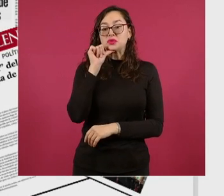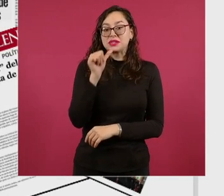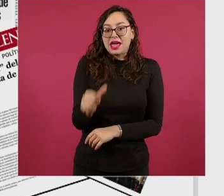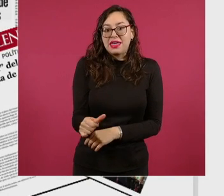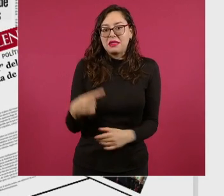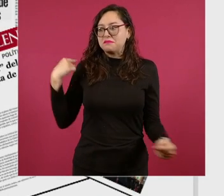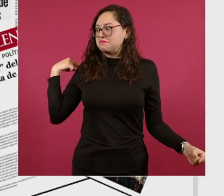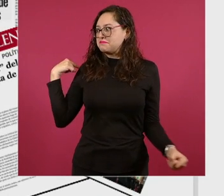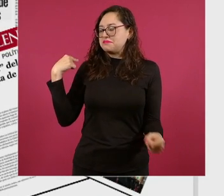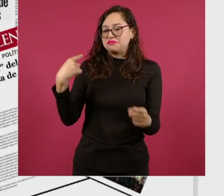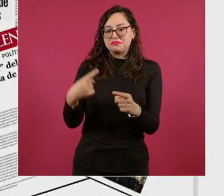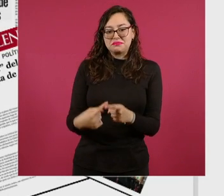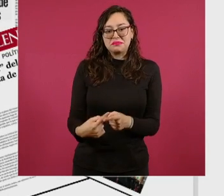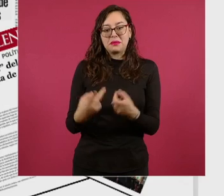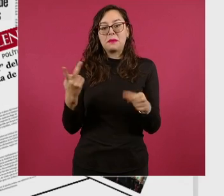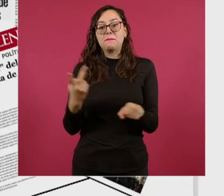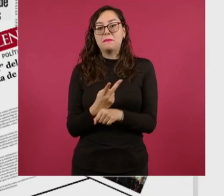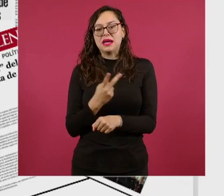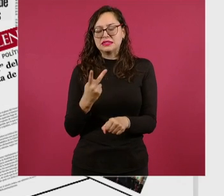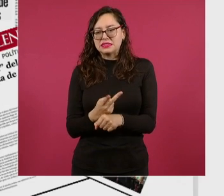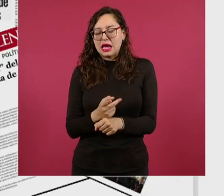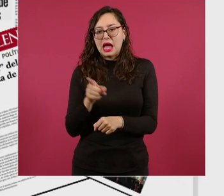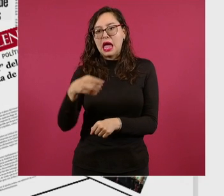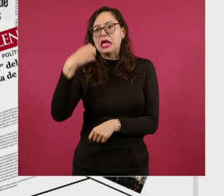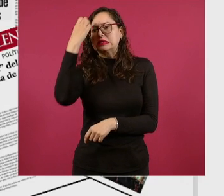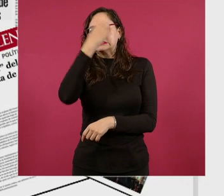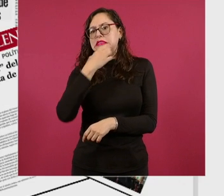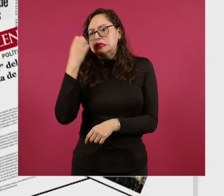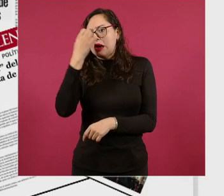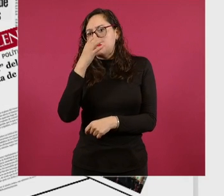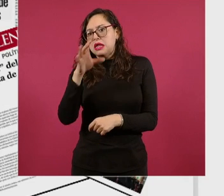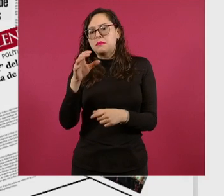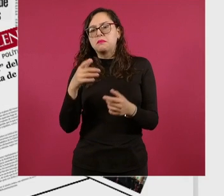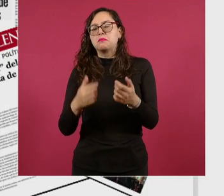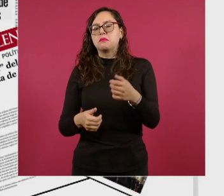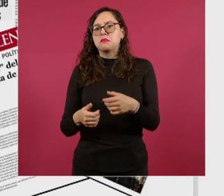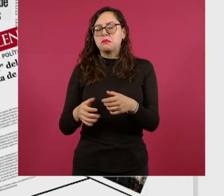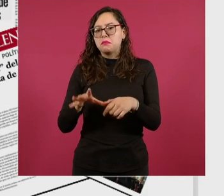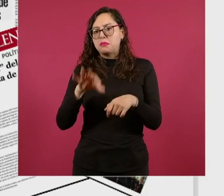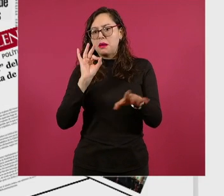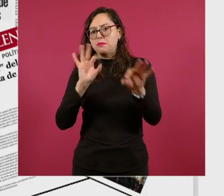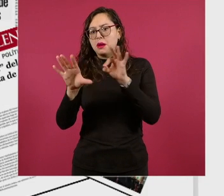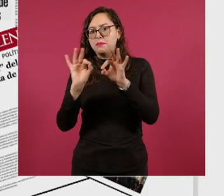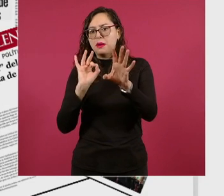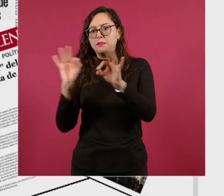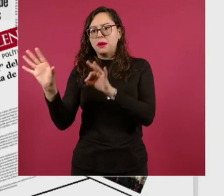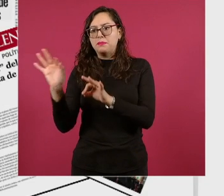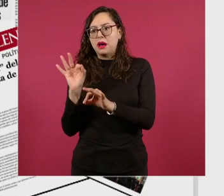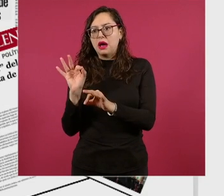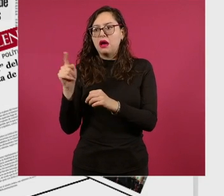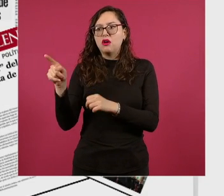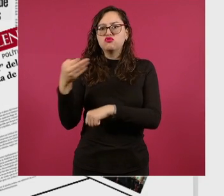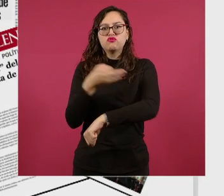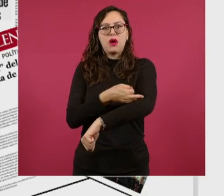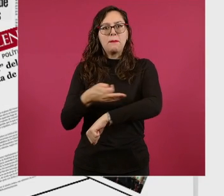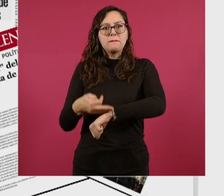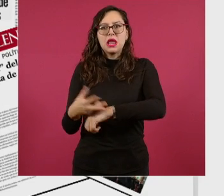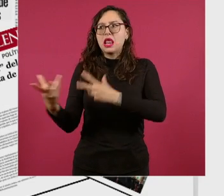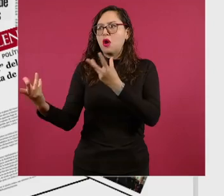exámenes muchas veces quedan los cercanos a los ministros o los cercanos a los magistrados. Adelante,